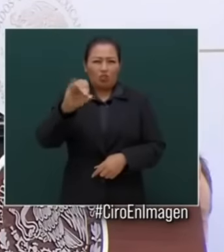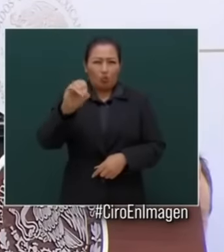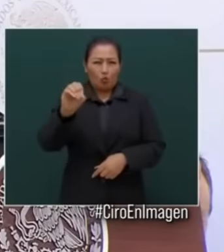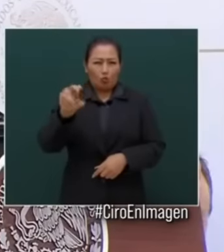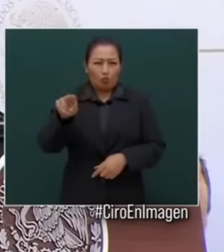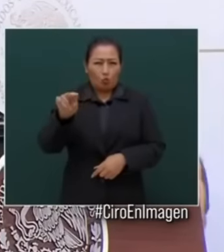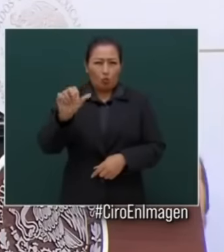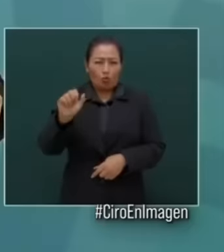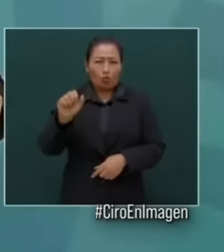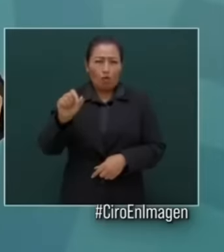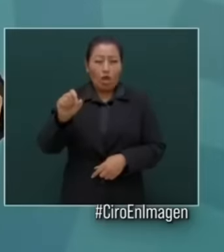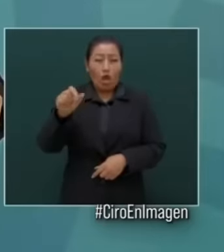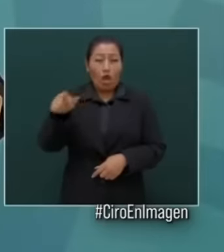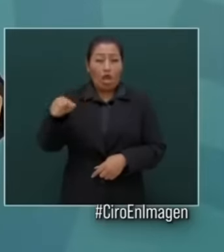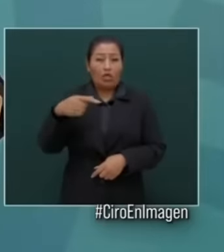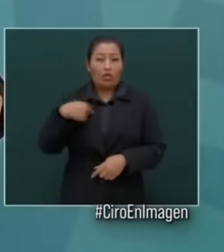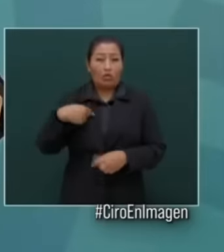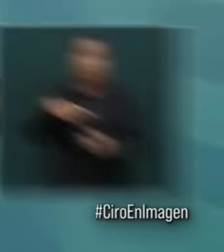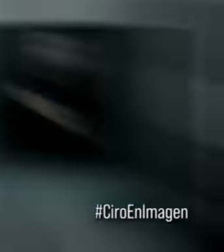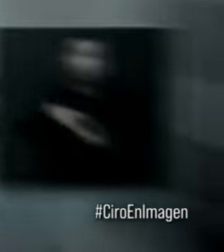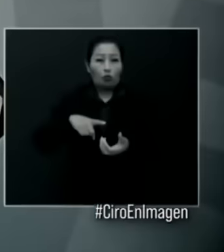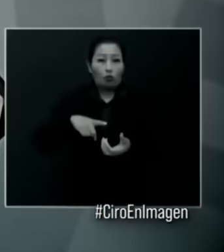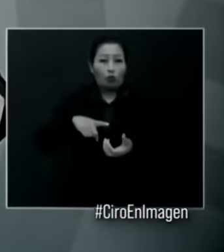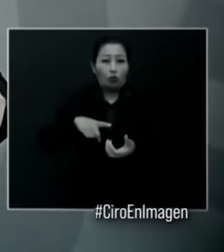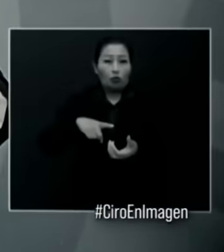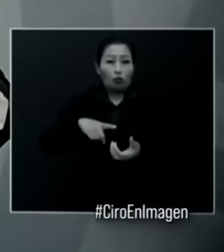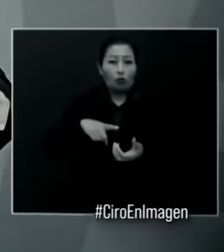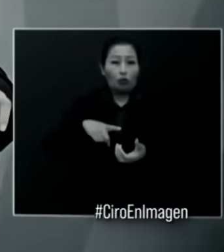ultra conservador.